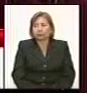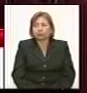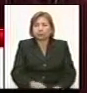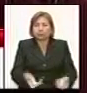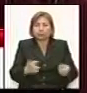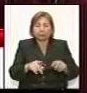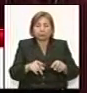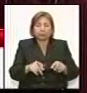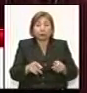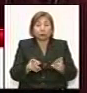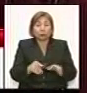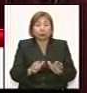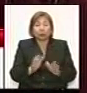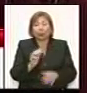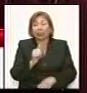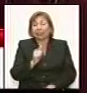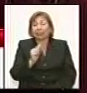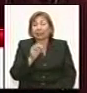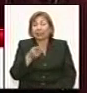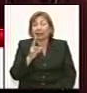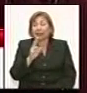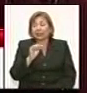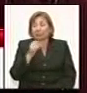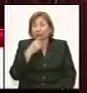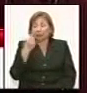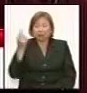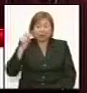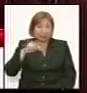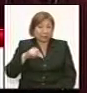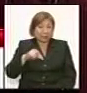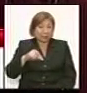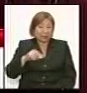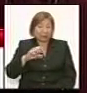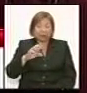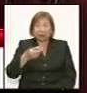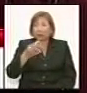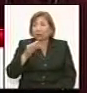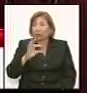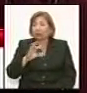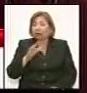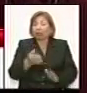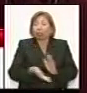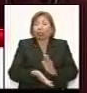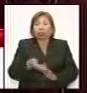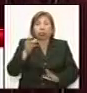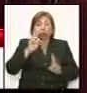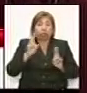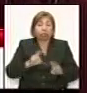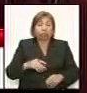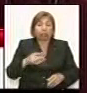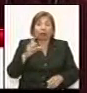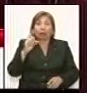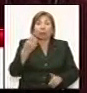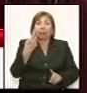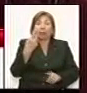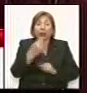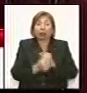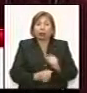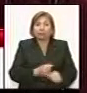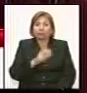Cuando el chavismo llegó al poder el año 1999, la inflación en Venezuela ese primer año